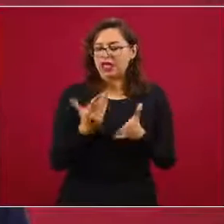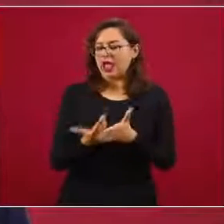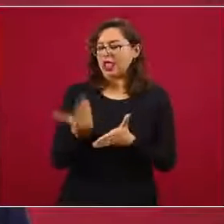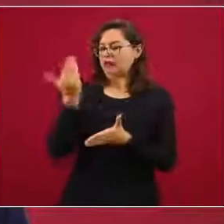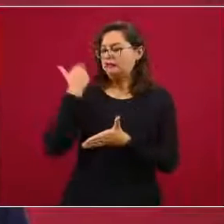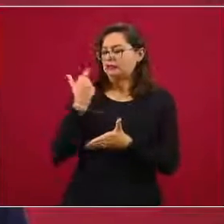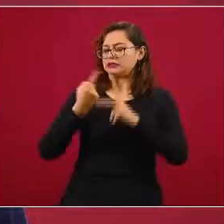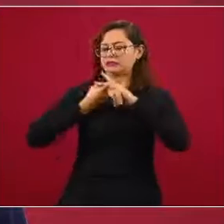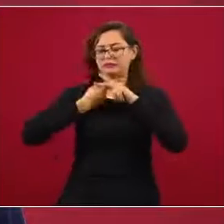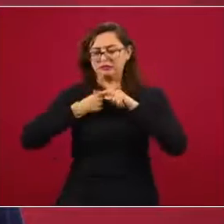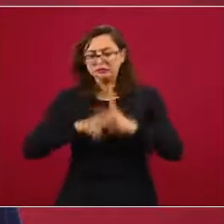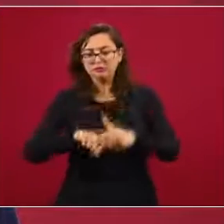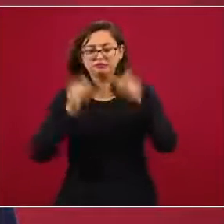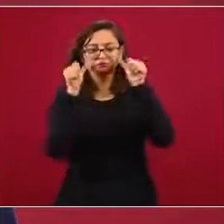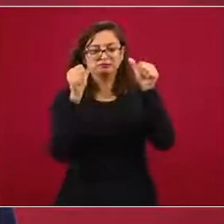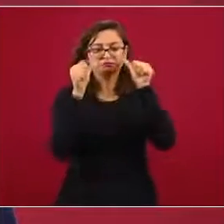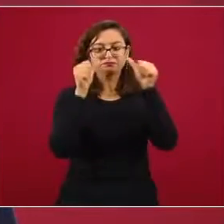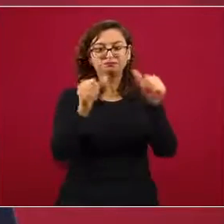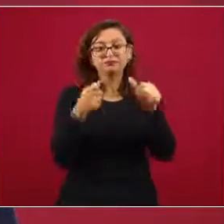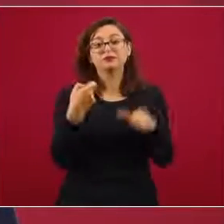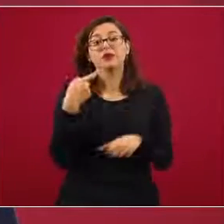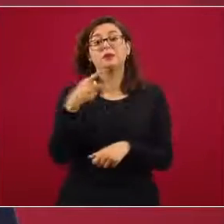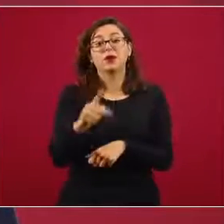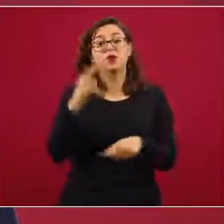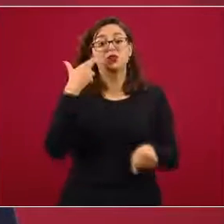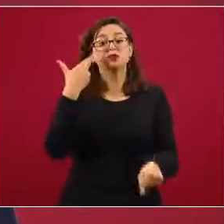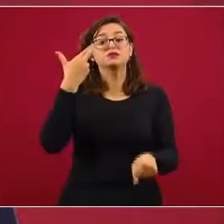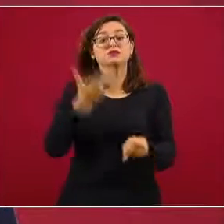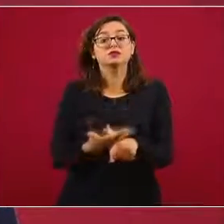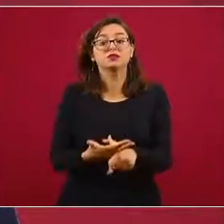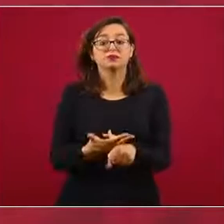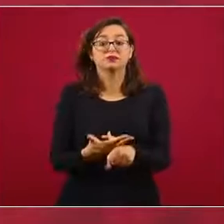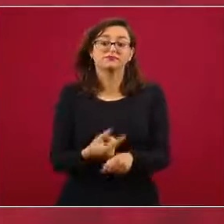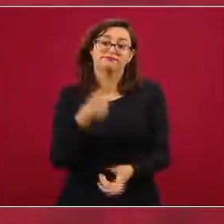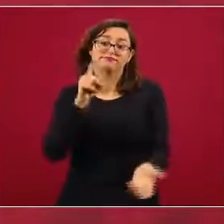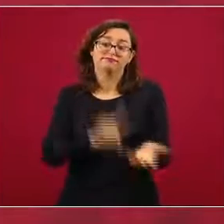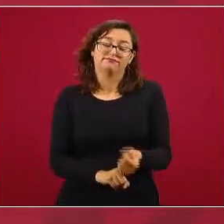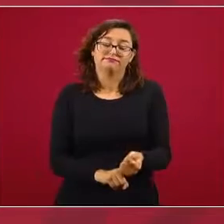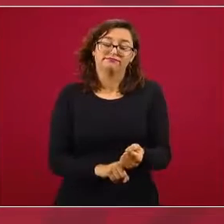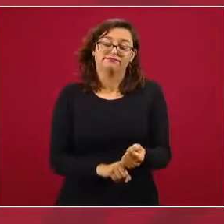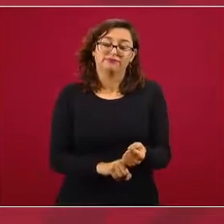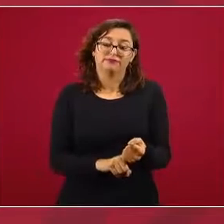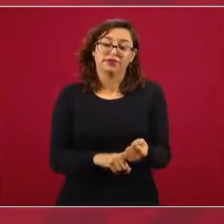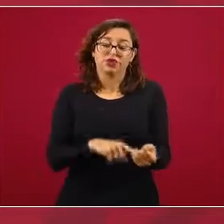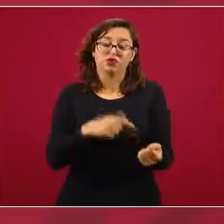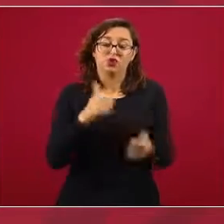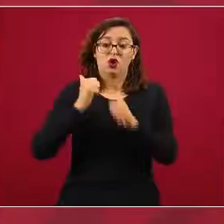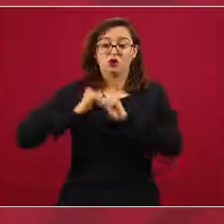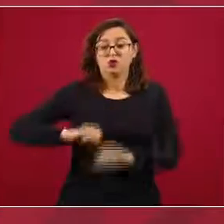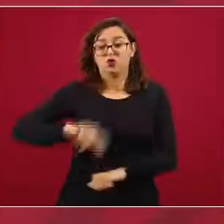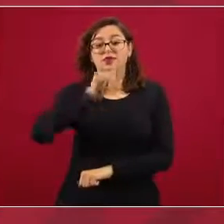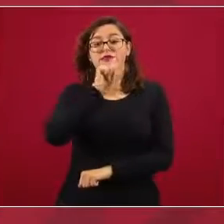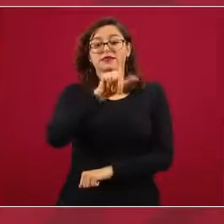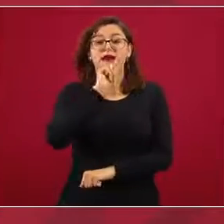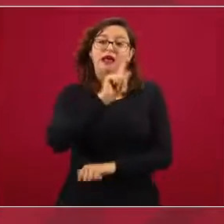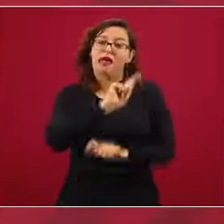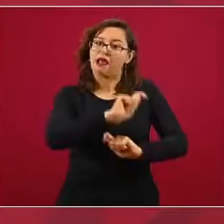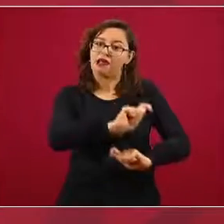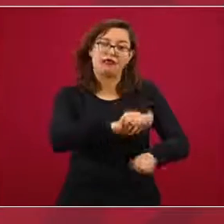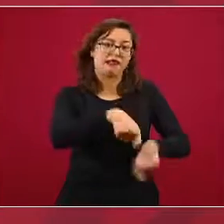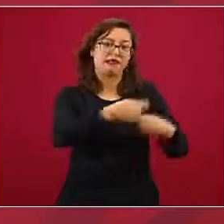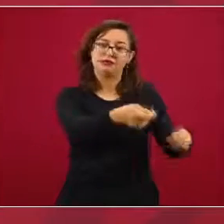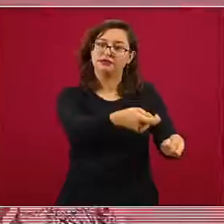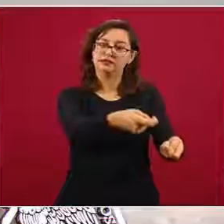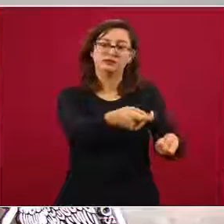pero corresponde a las autoridades de Jalisco y corresponde a las